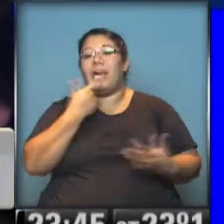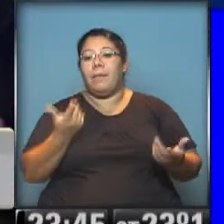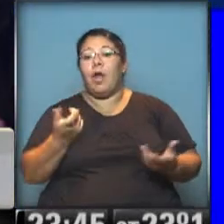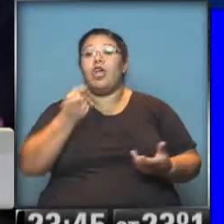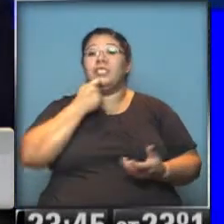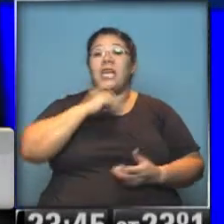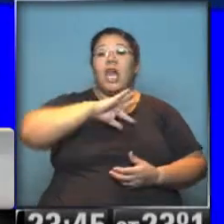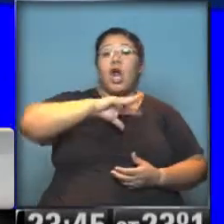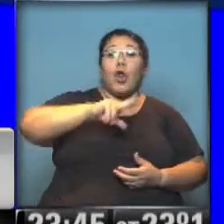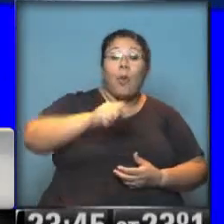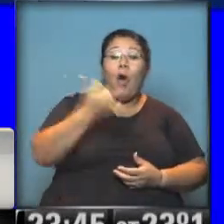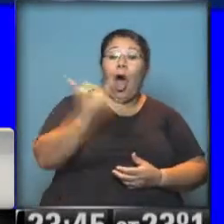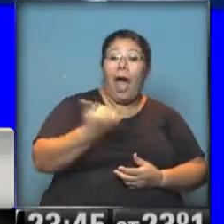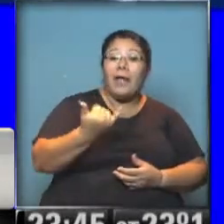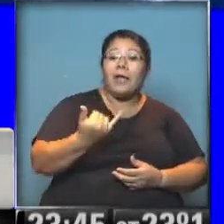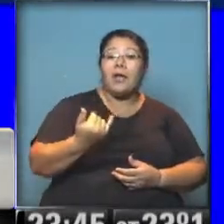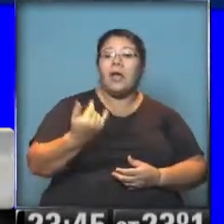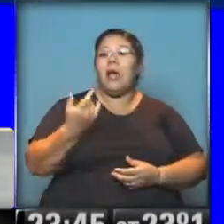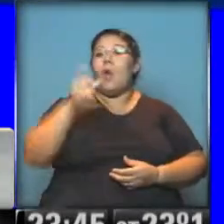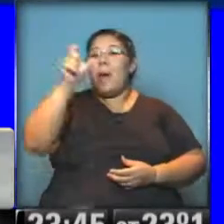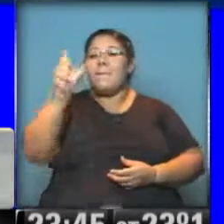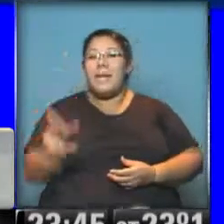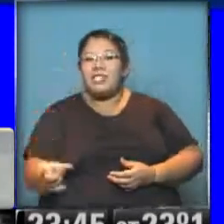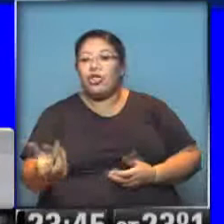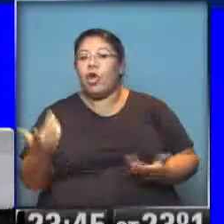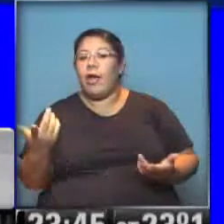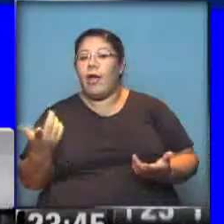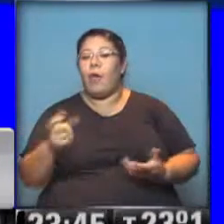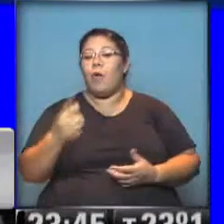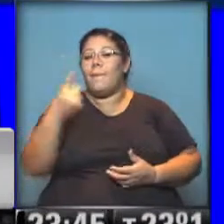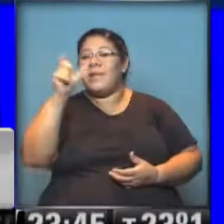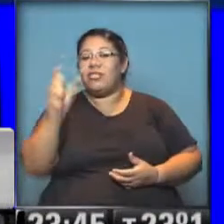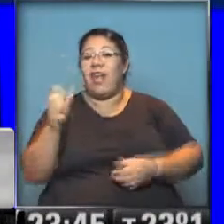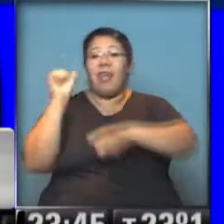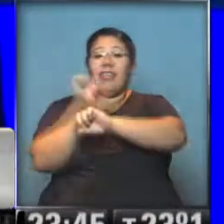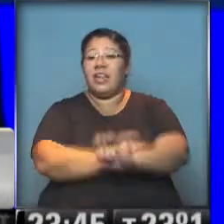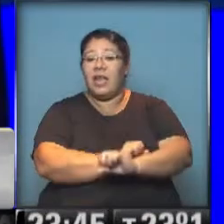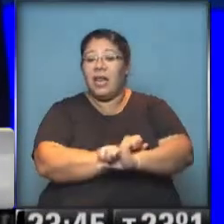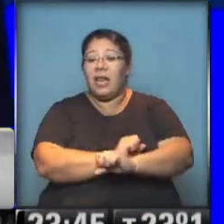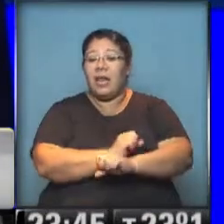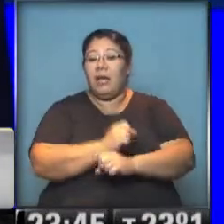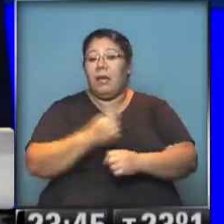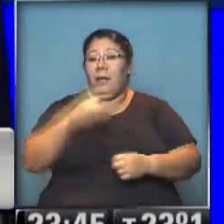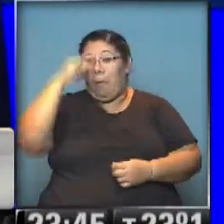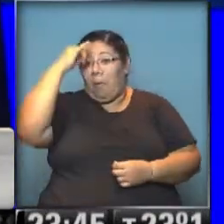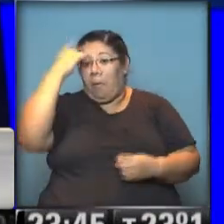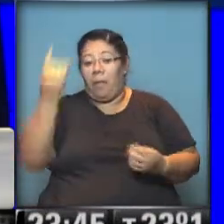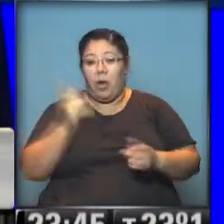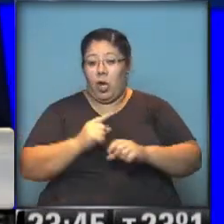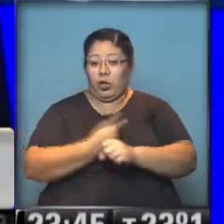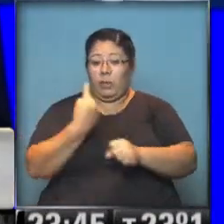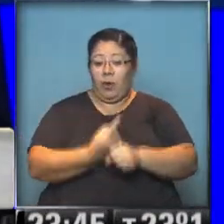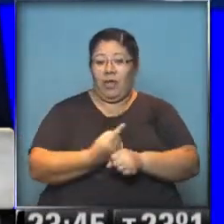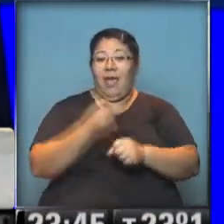porque parezca un ladrón o porque pueda tener un cuchillo en el bolsillo. Esto es algo básico del derecho